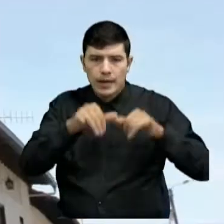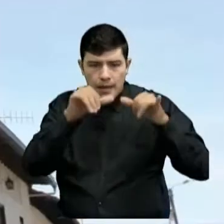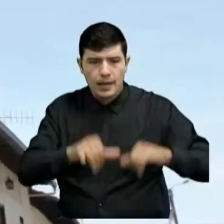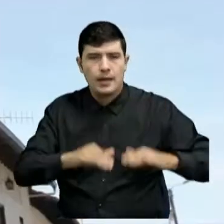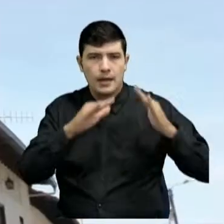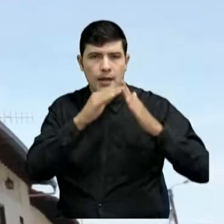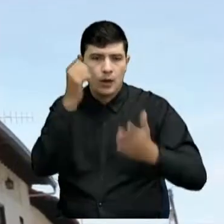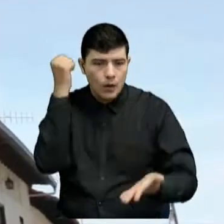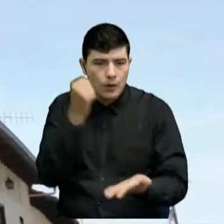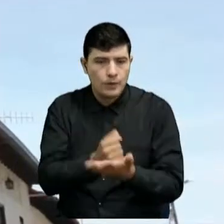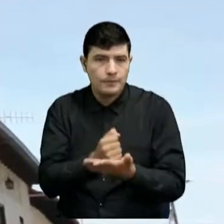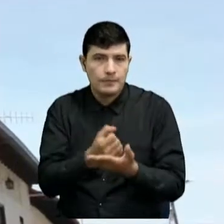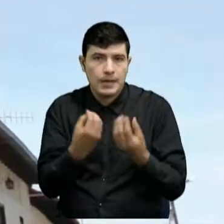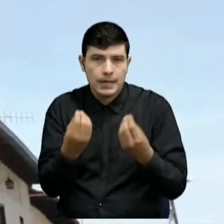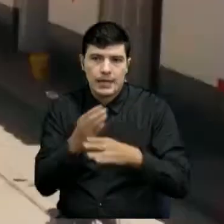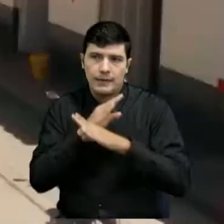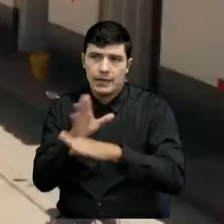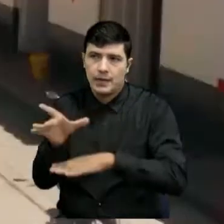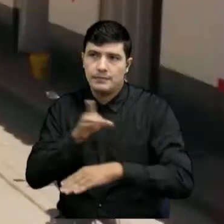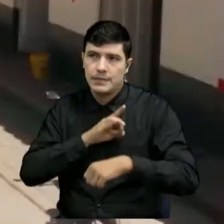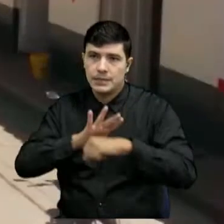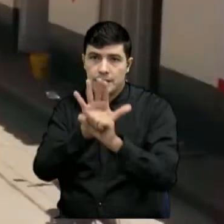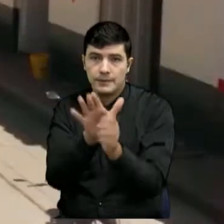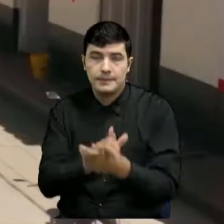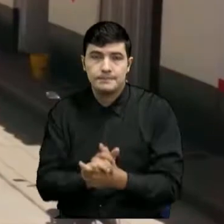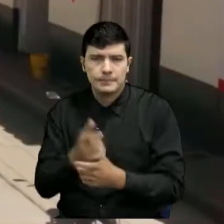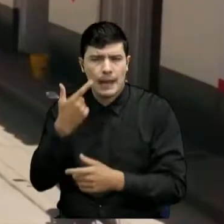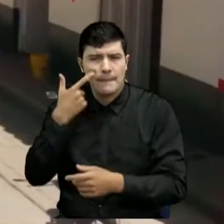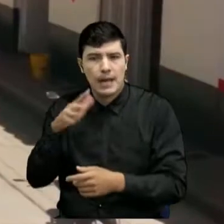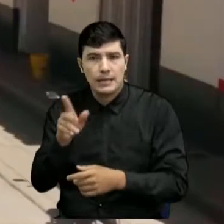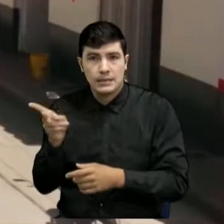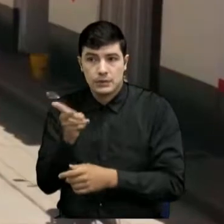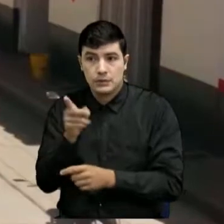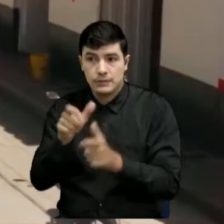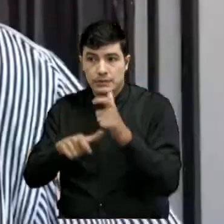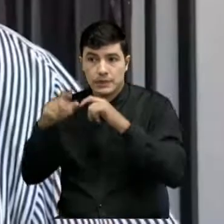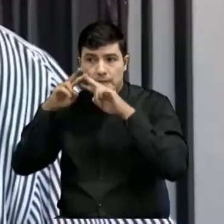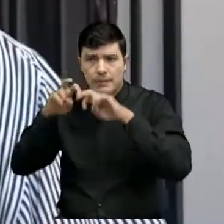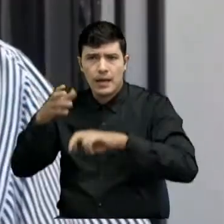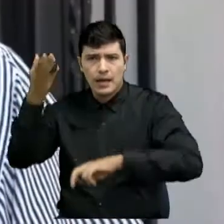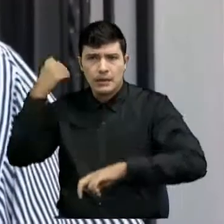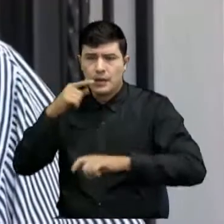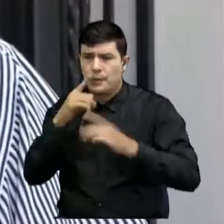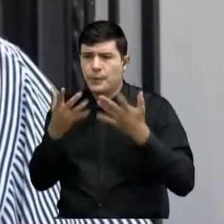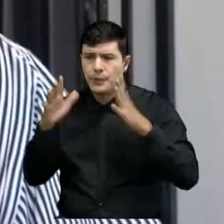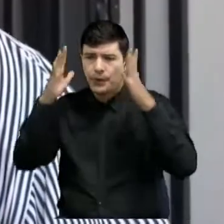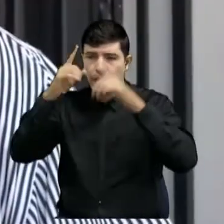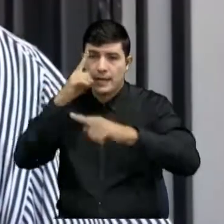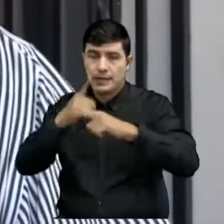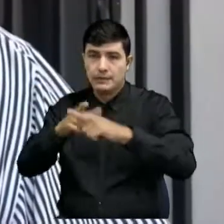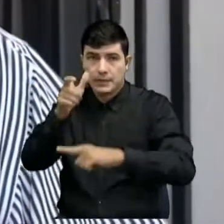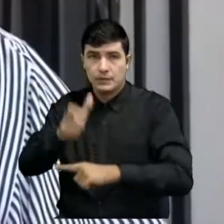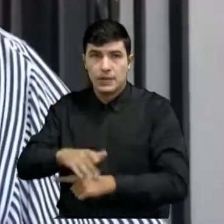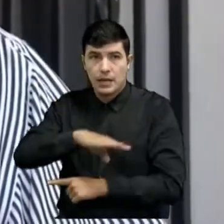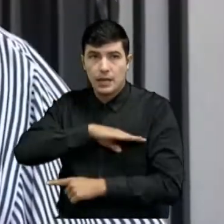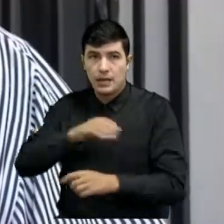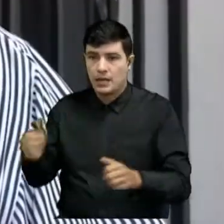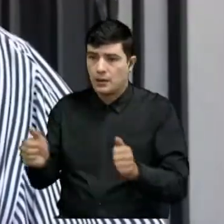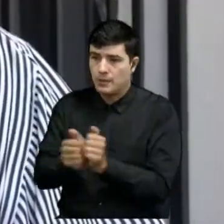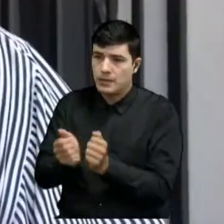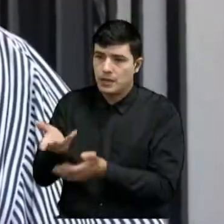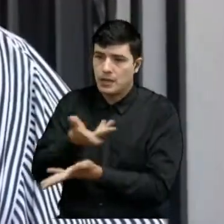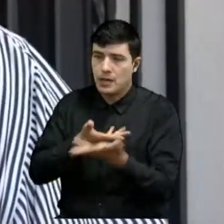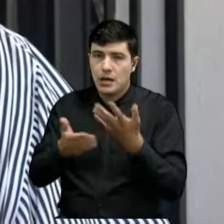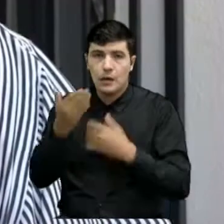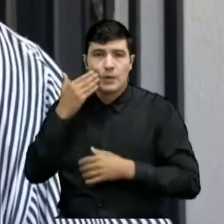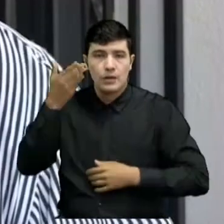obligatorio para mitigar el kobe 19 al parecer los investigados habrían celebrado el cumpleaños de un ex alcalde junto a otras personas la